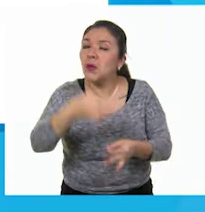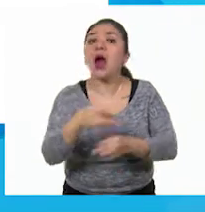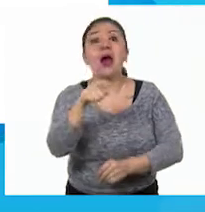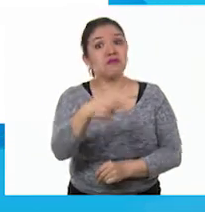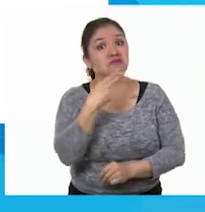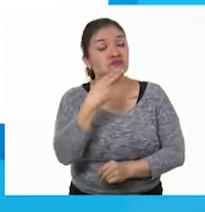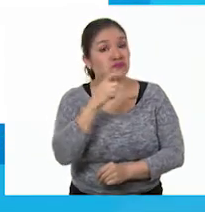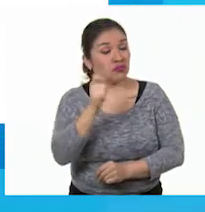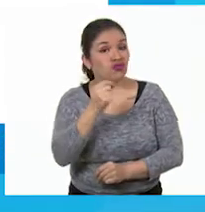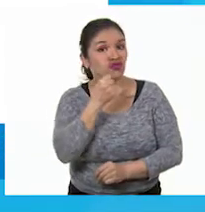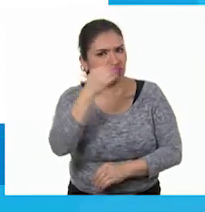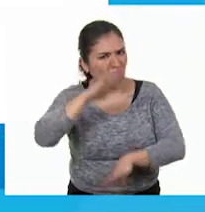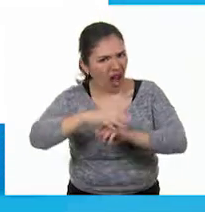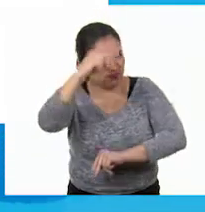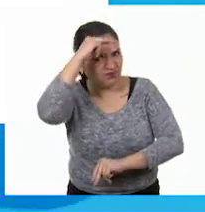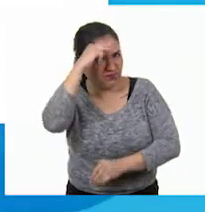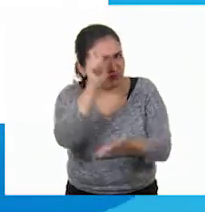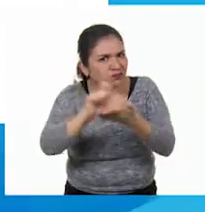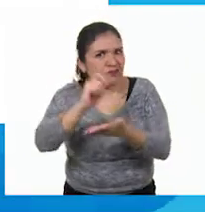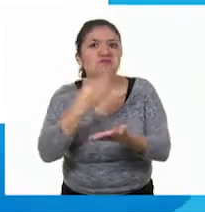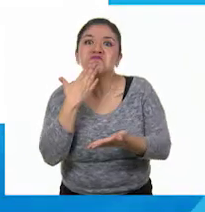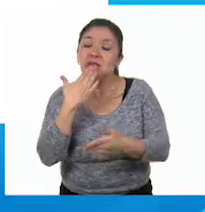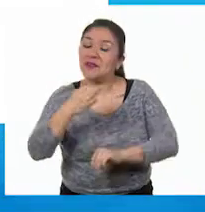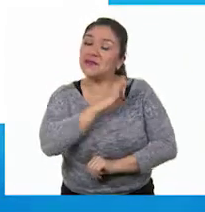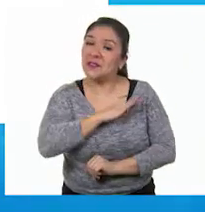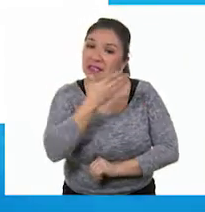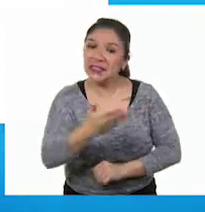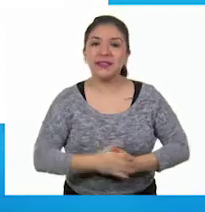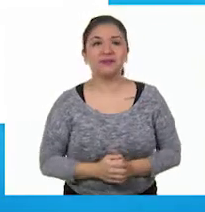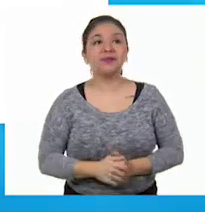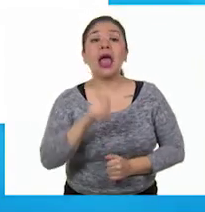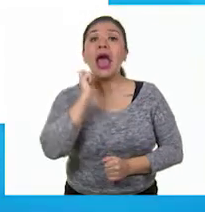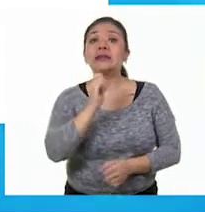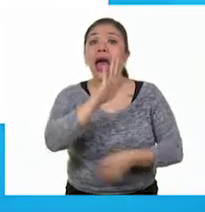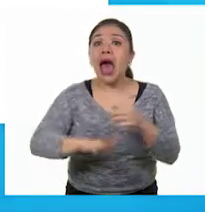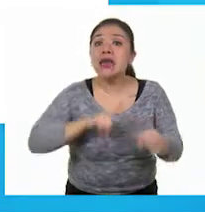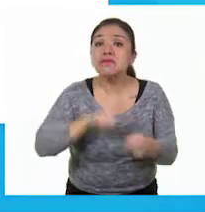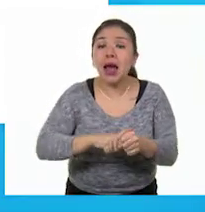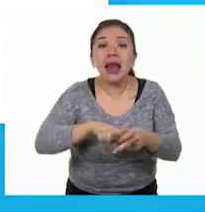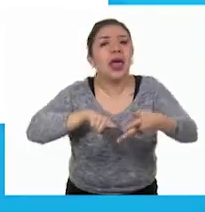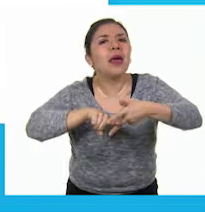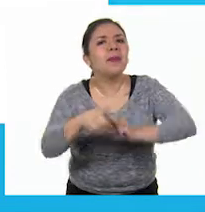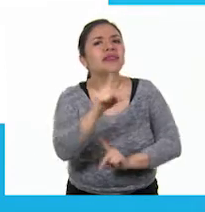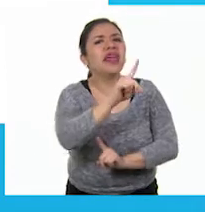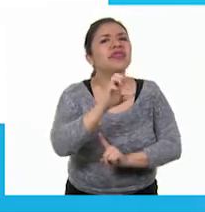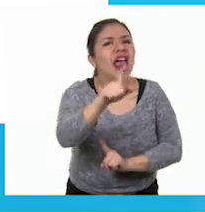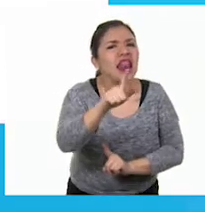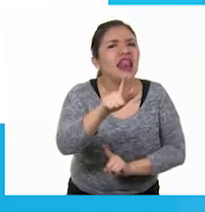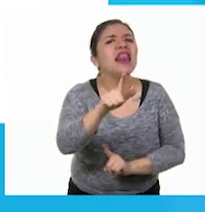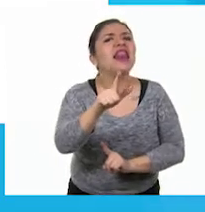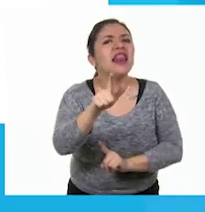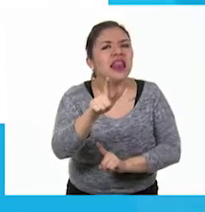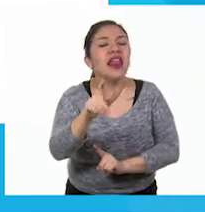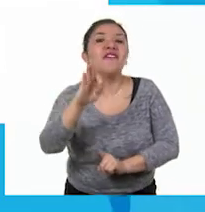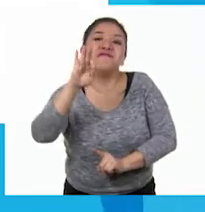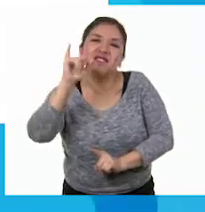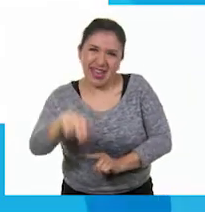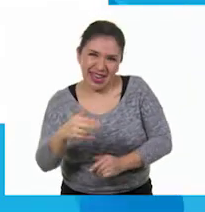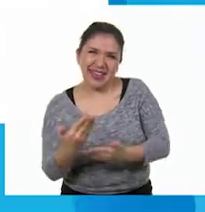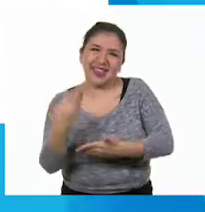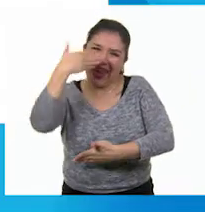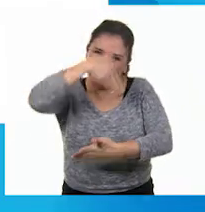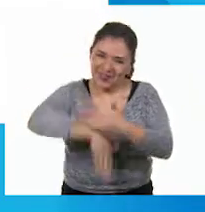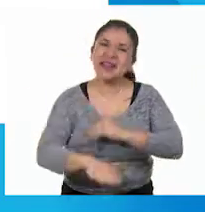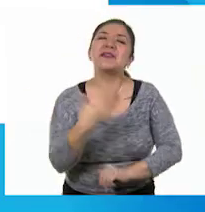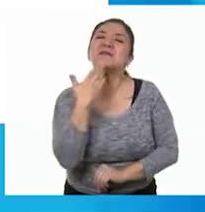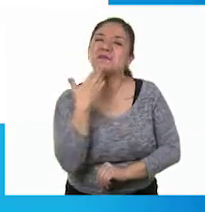niña es muy avanzada, muy Rosita. Aplicada. Felicidades, Rosita. Es un animal y empieza con delfín. Y también con tilde